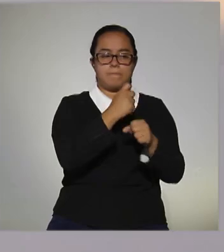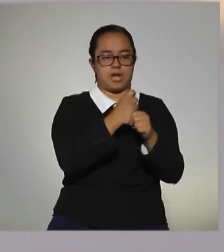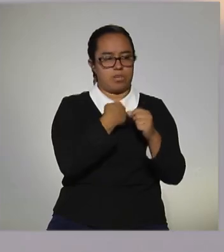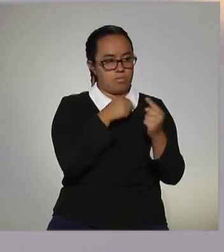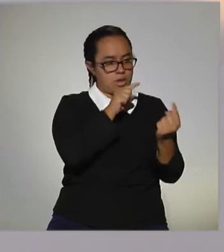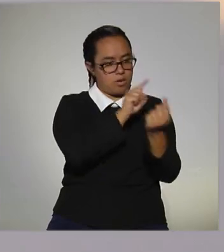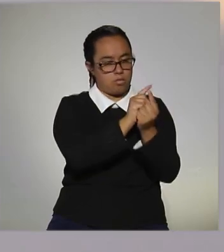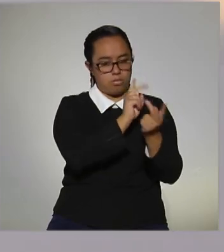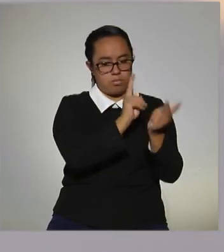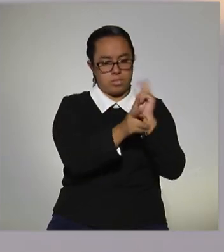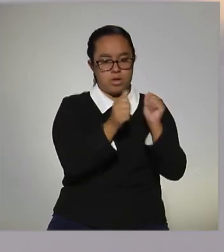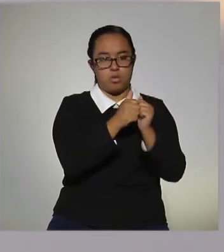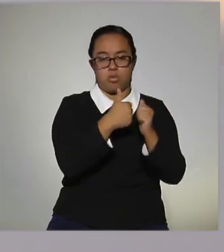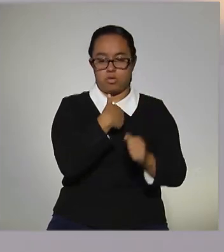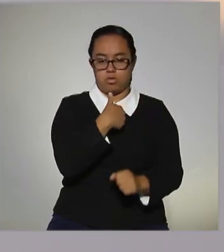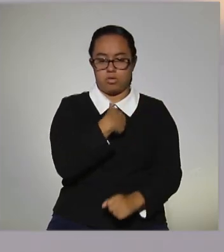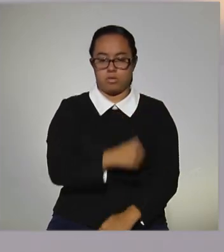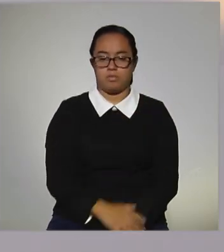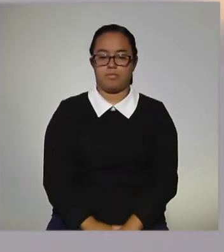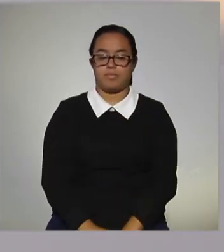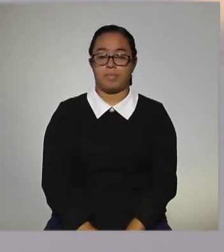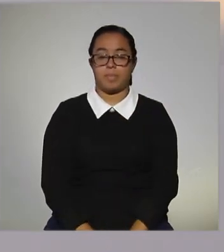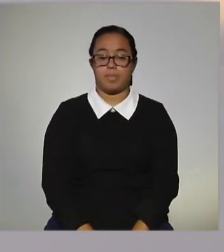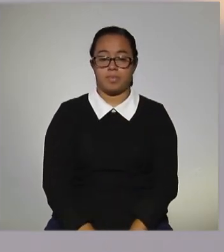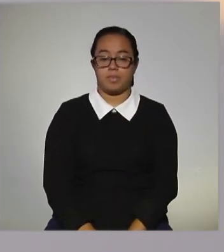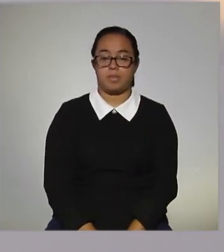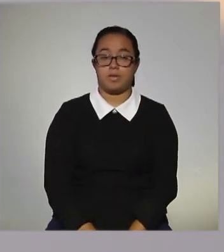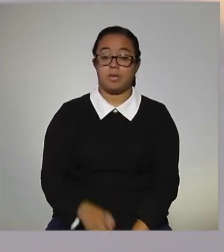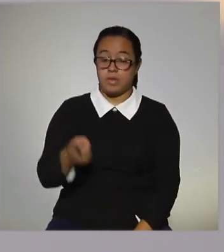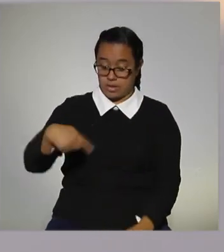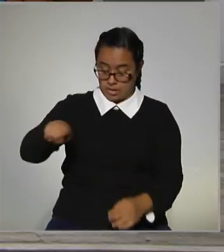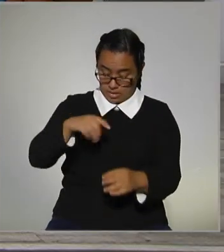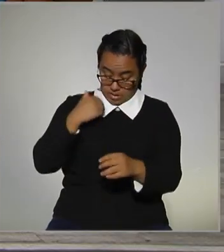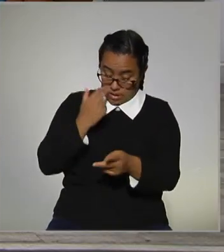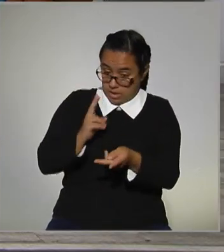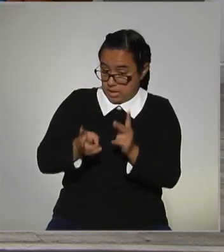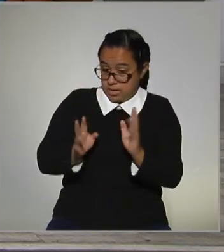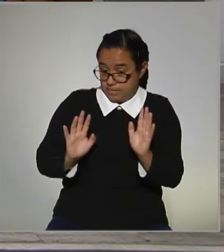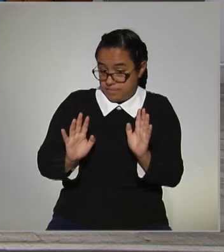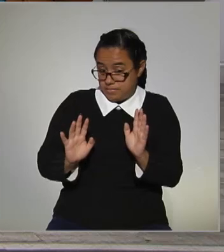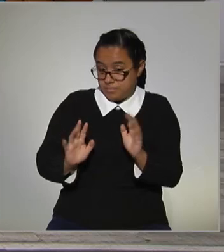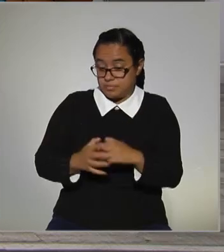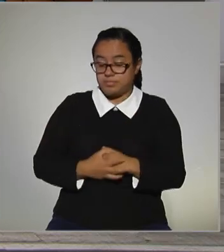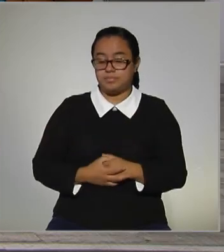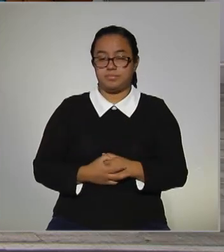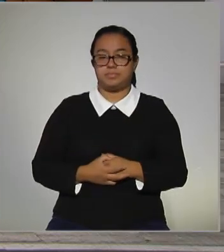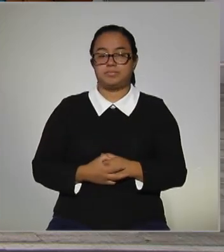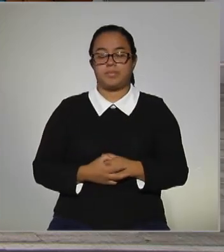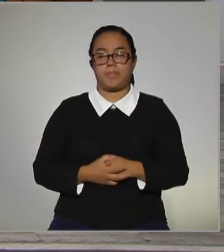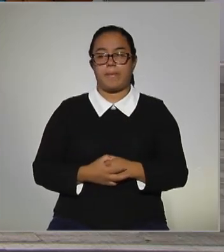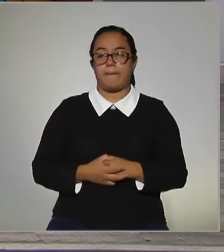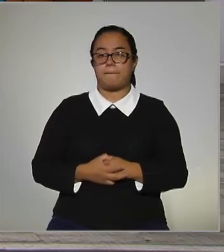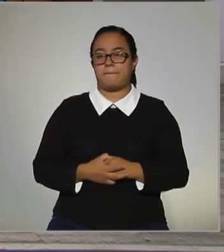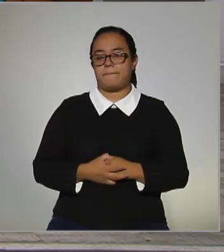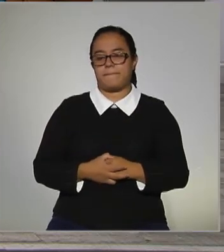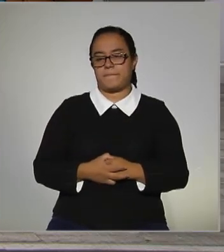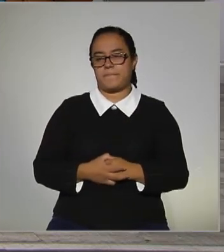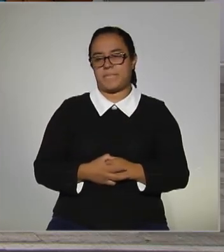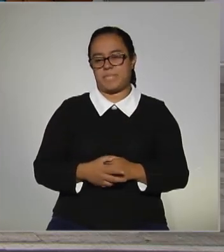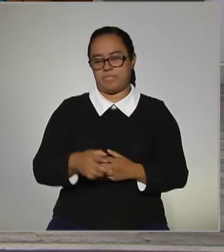a mí. Sí. Ella nos comenta esto, no sé si quieran. Sí, bueno, creo que, o sea, el hecho de que uno